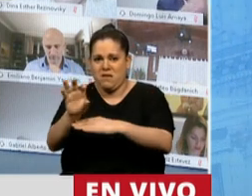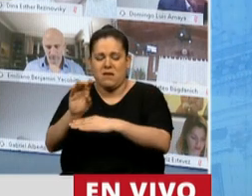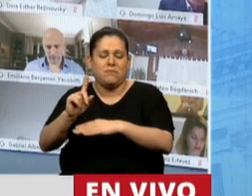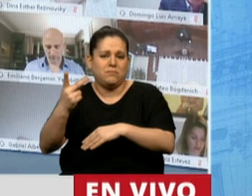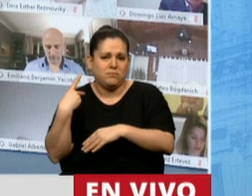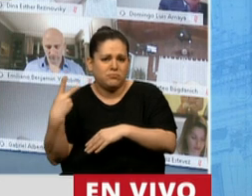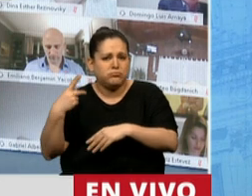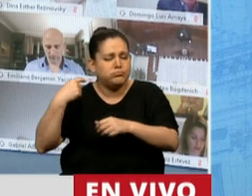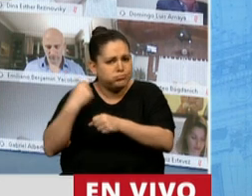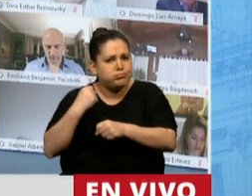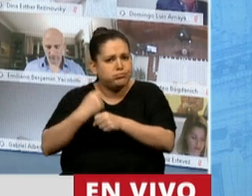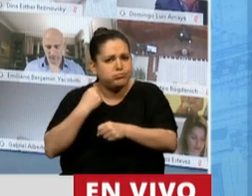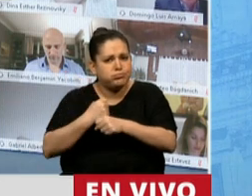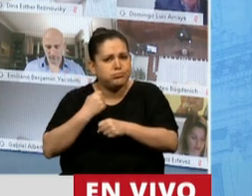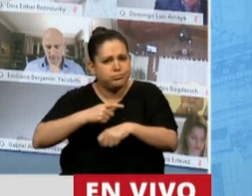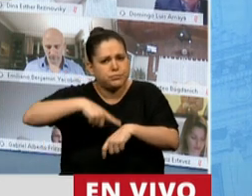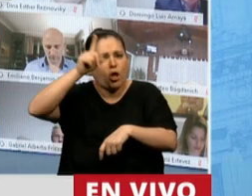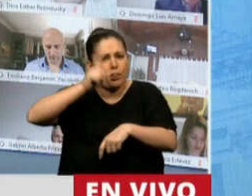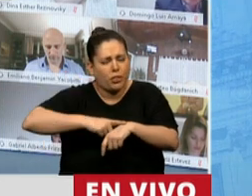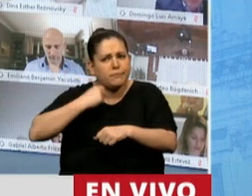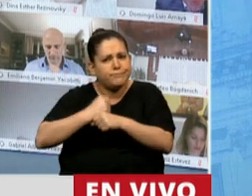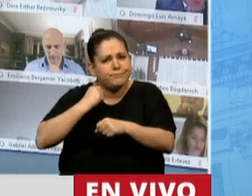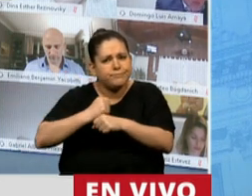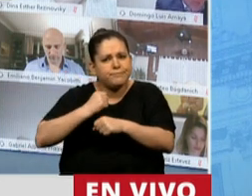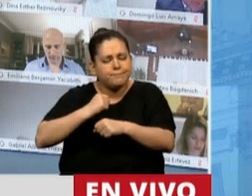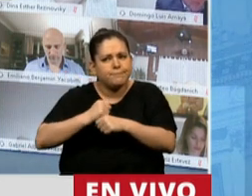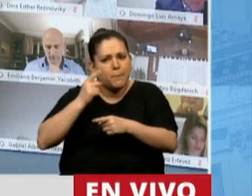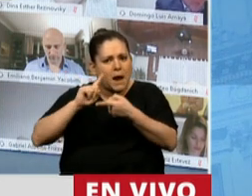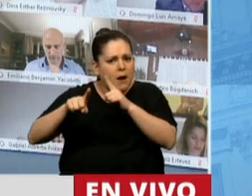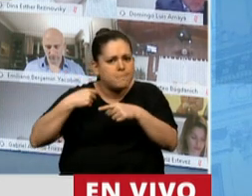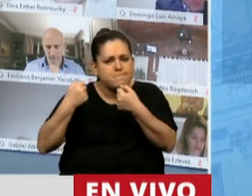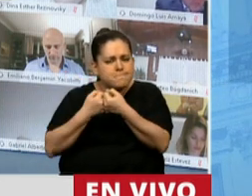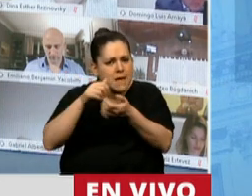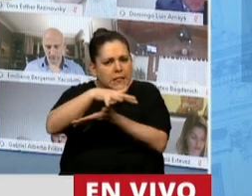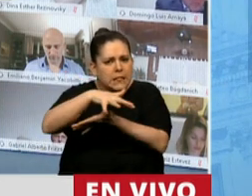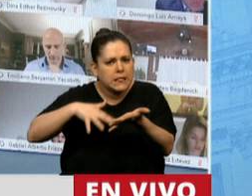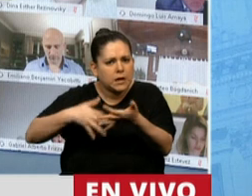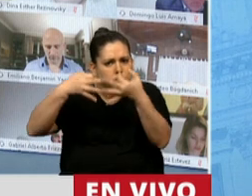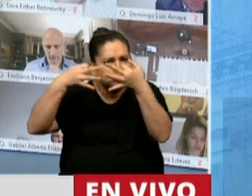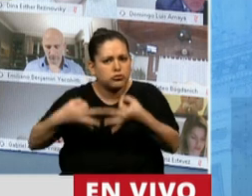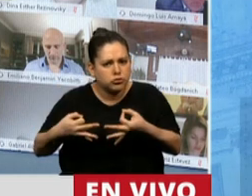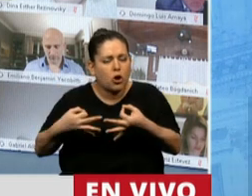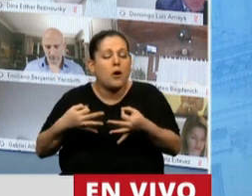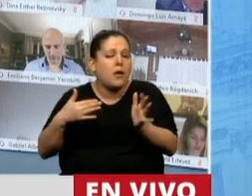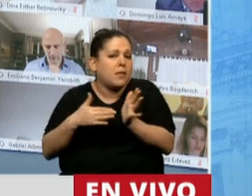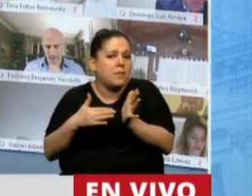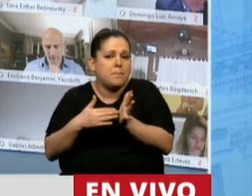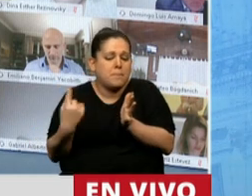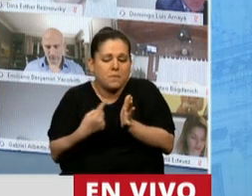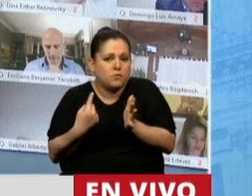todo el tiempo tratando de conciliar un texto de acuerdo